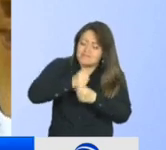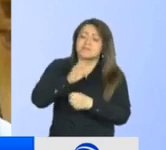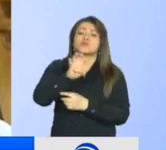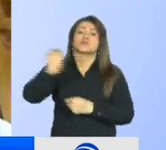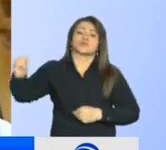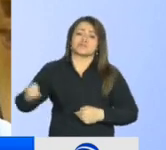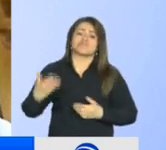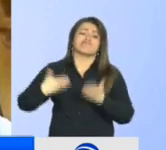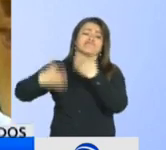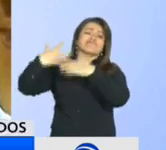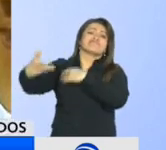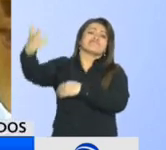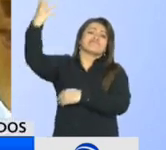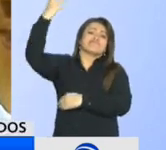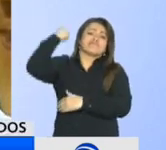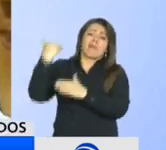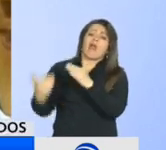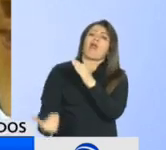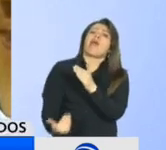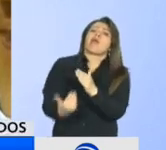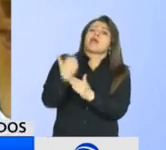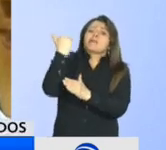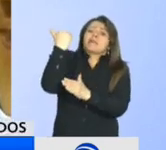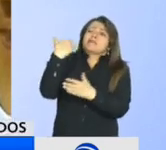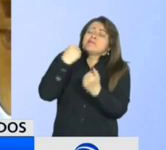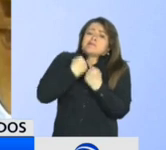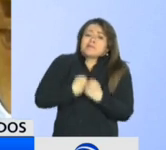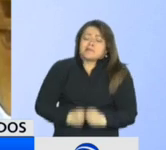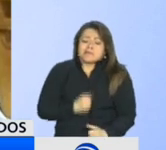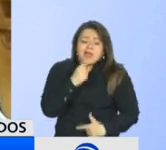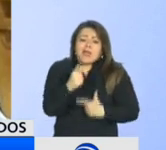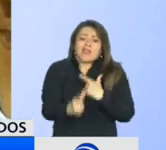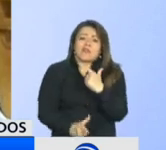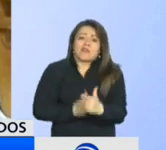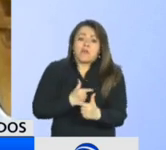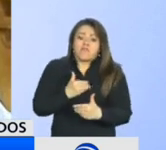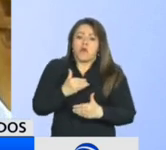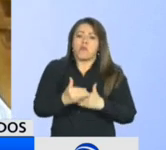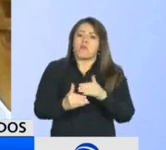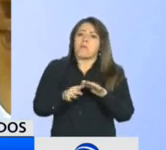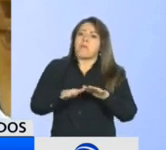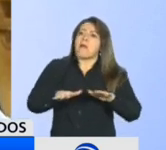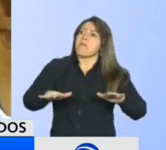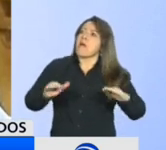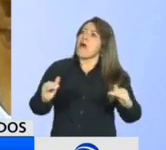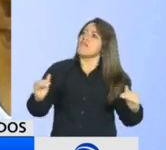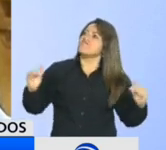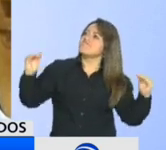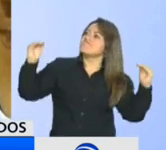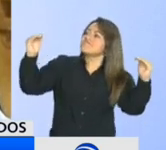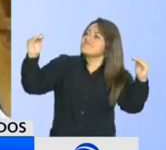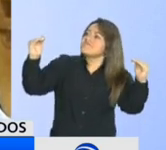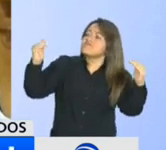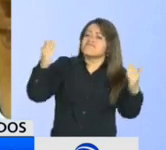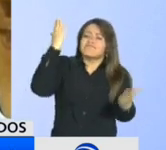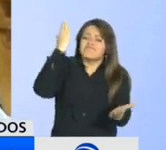sin un peso. Empezamos con las uñas y llegamos donde llegamos. Pues, ¿por qué no lo vamos a